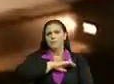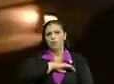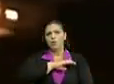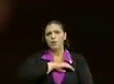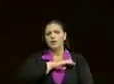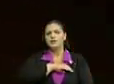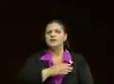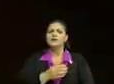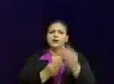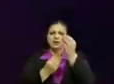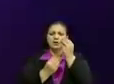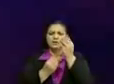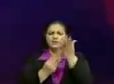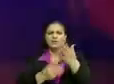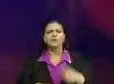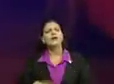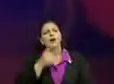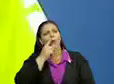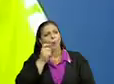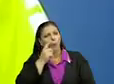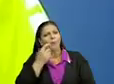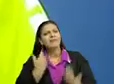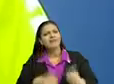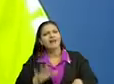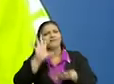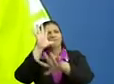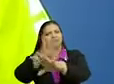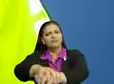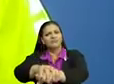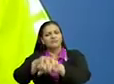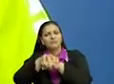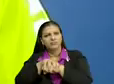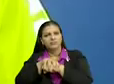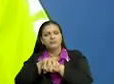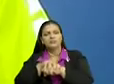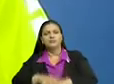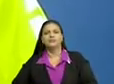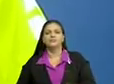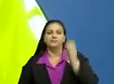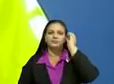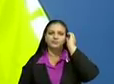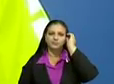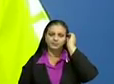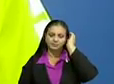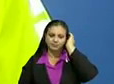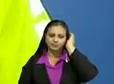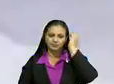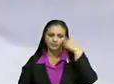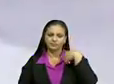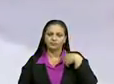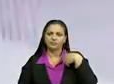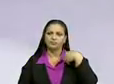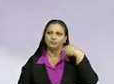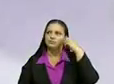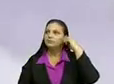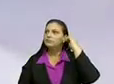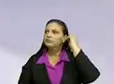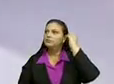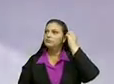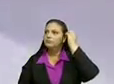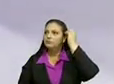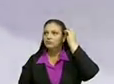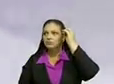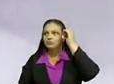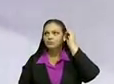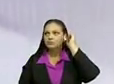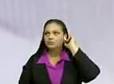las esposas y lo mandaron a la casa. Ahí fueron 3 vehículos en la semana anterior. Y para amanecer el día martes, que le digo esta semana que